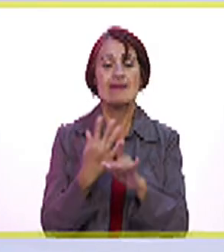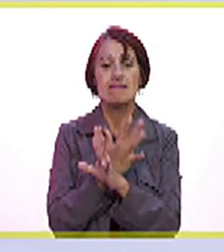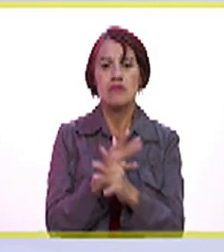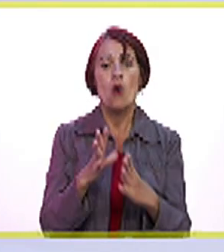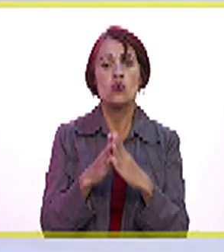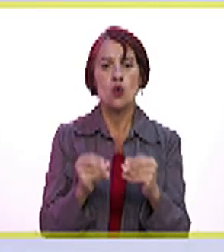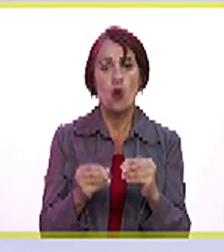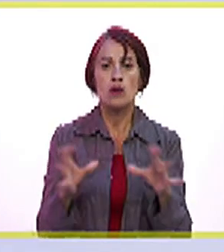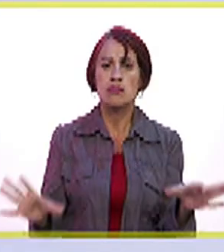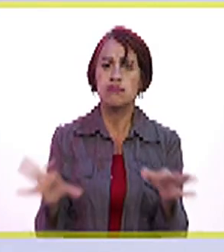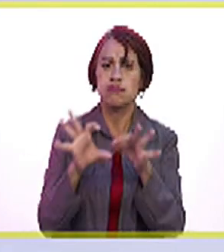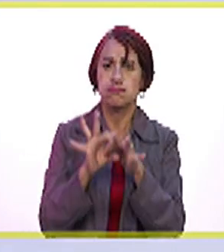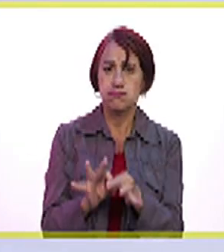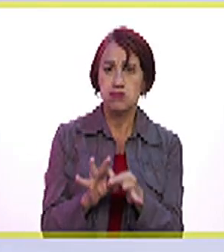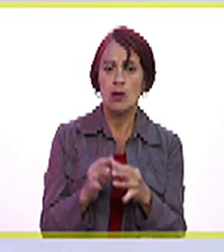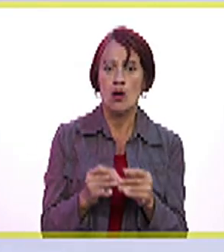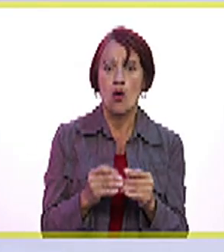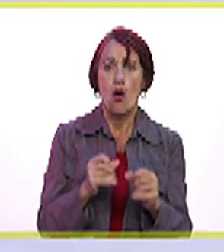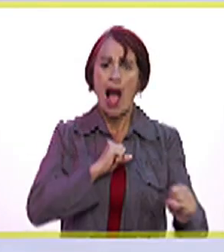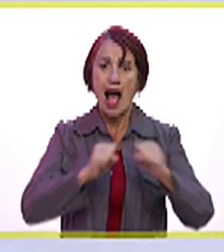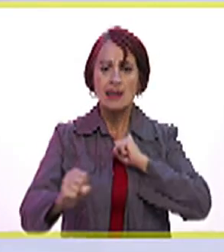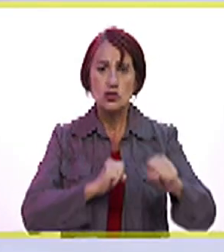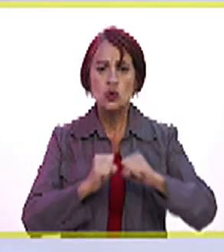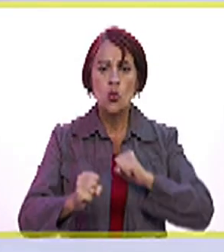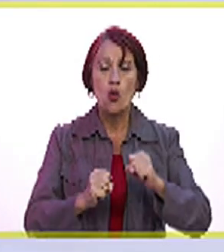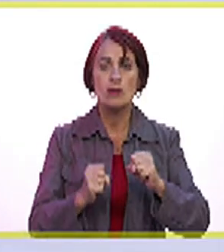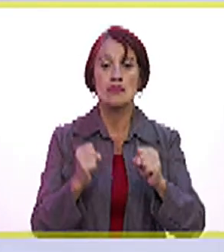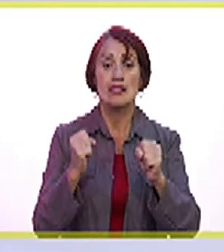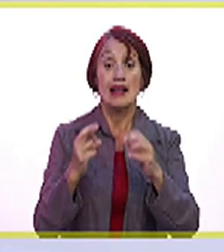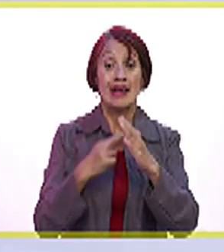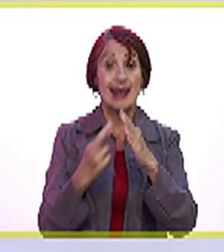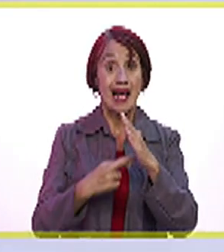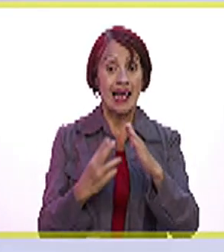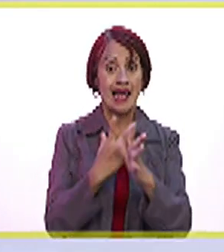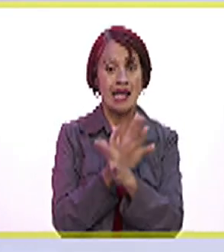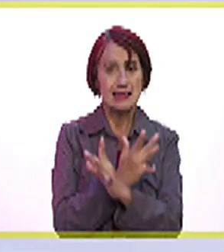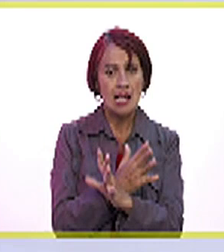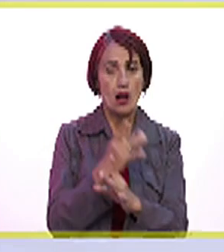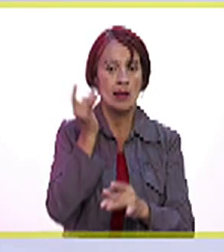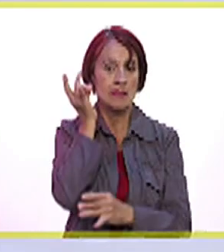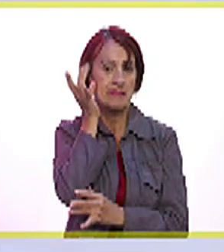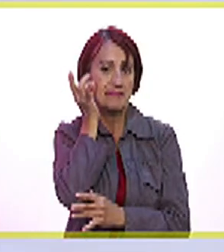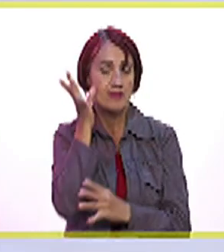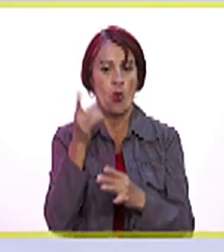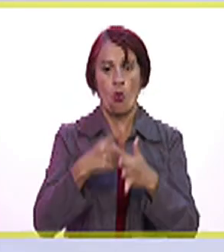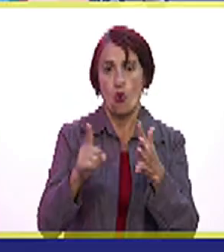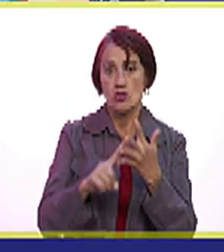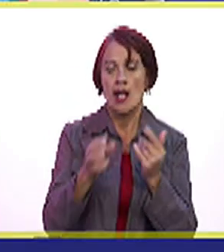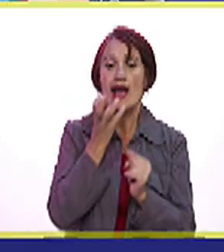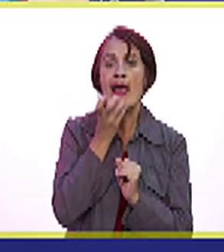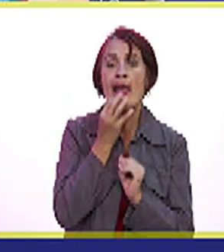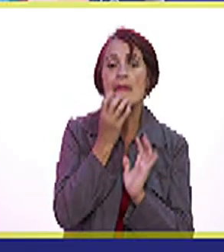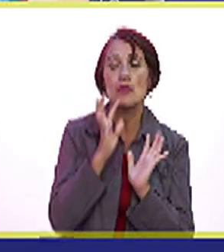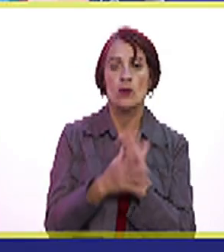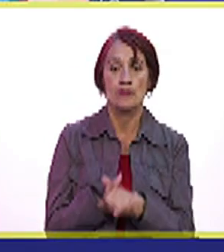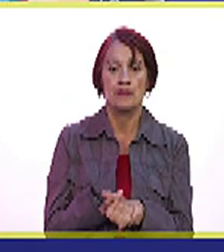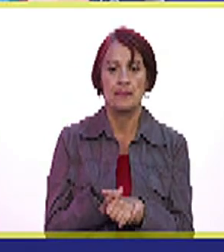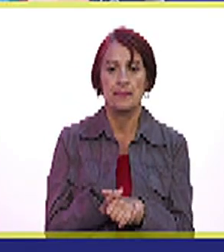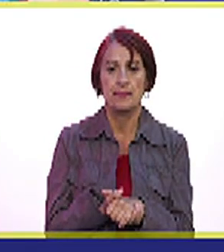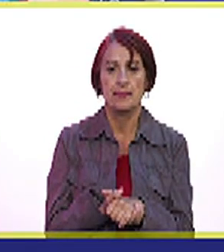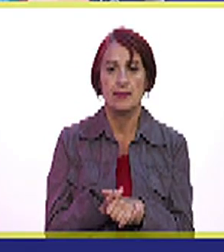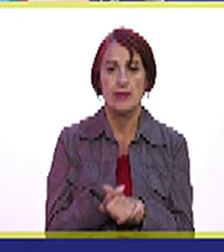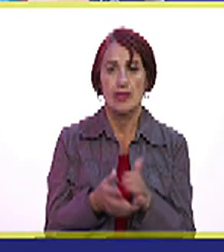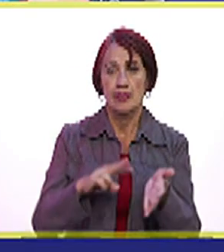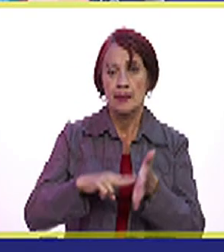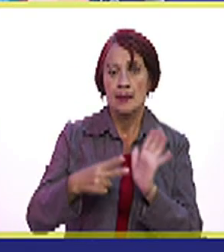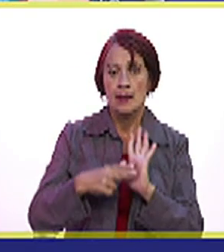estar relacionada con la acción de recrear o reproducir cosas, como por ejemplo, la